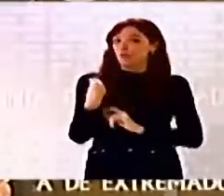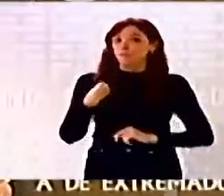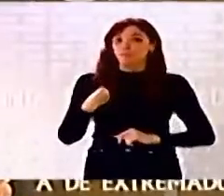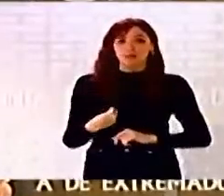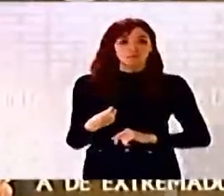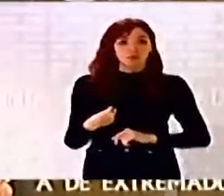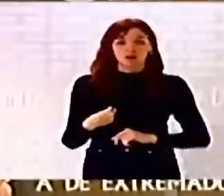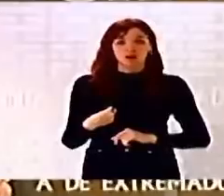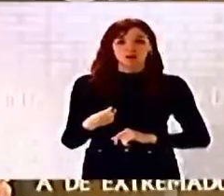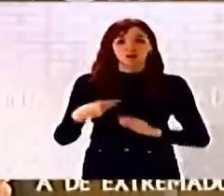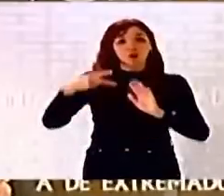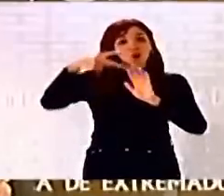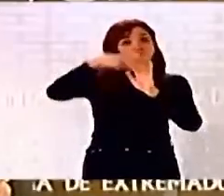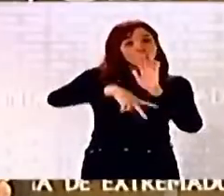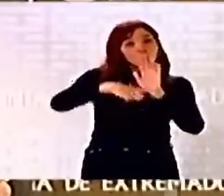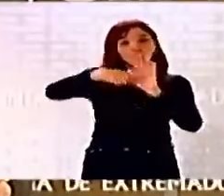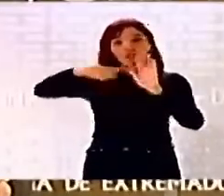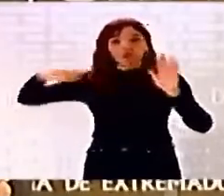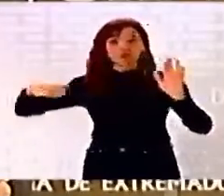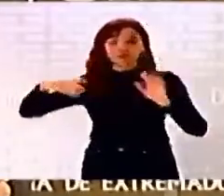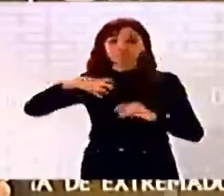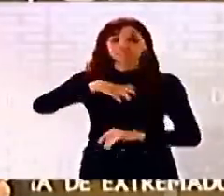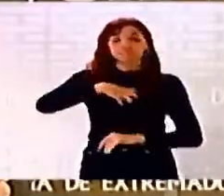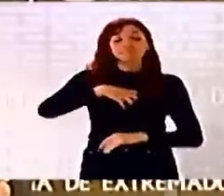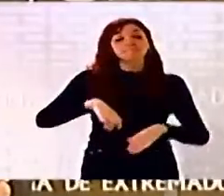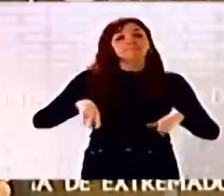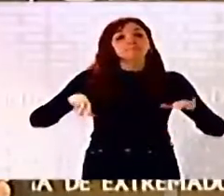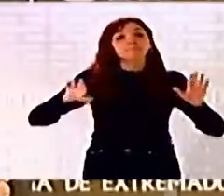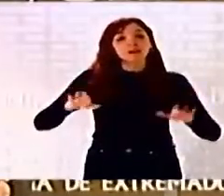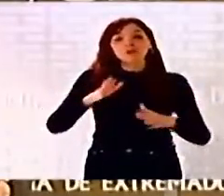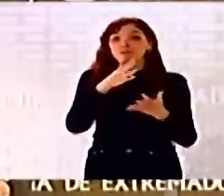desescalada, pero ahora les